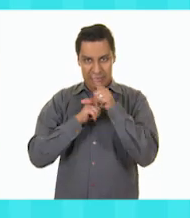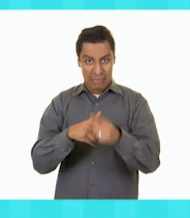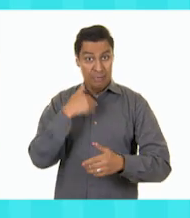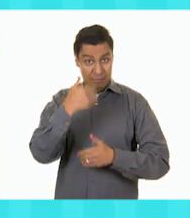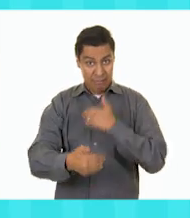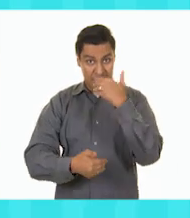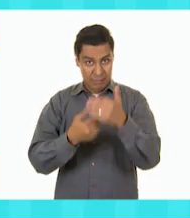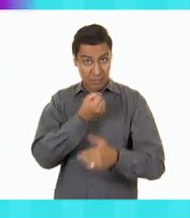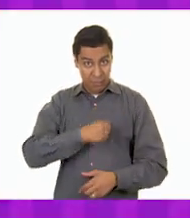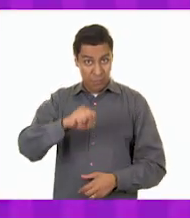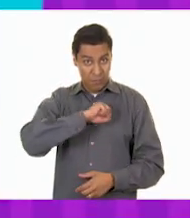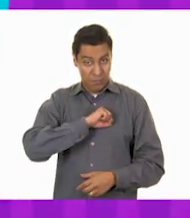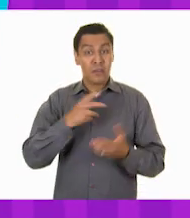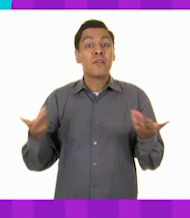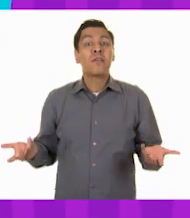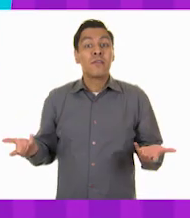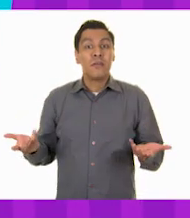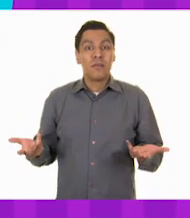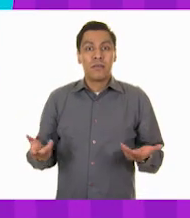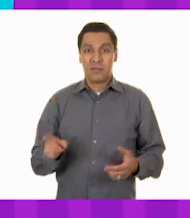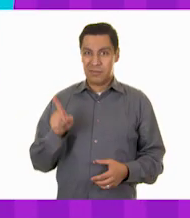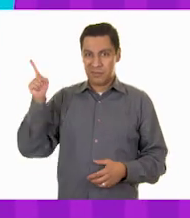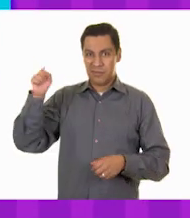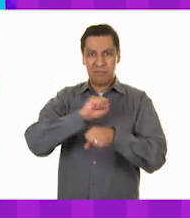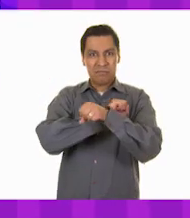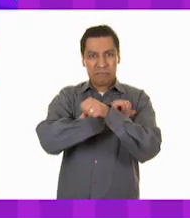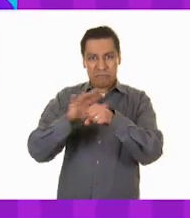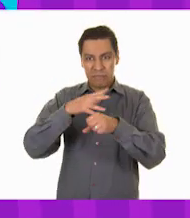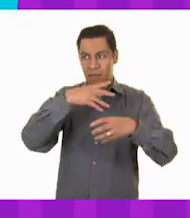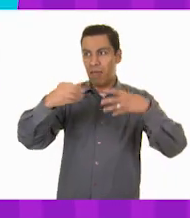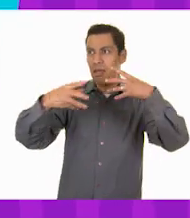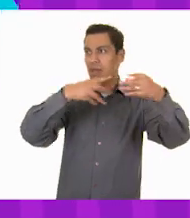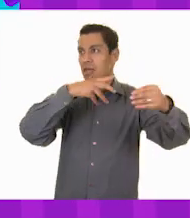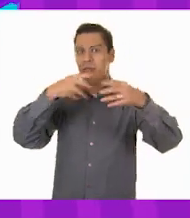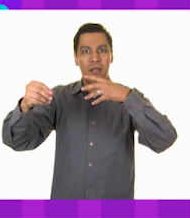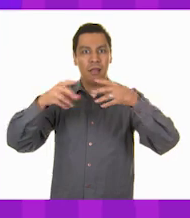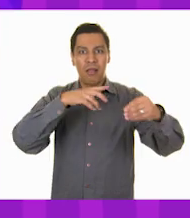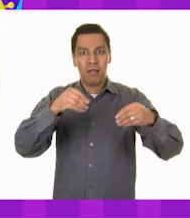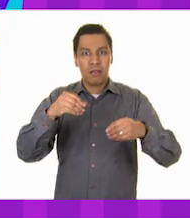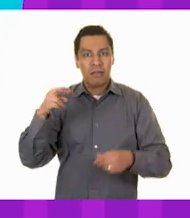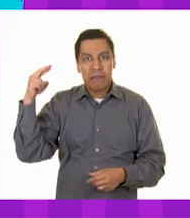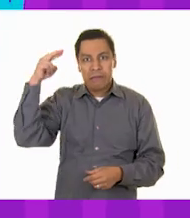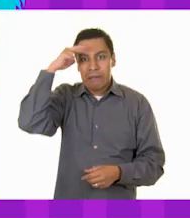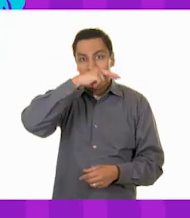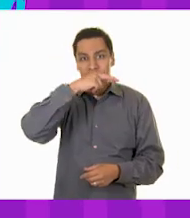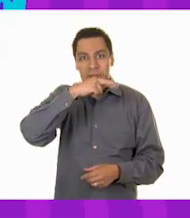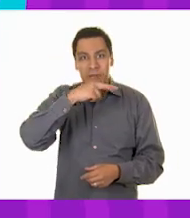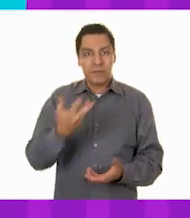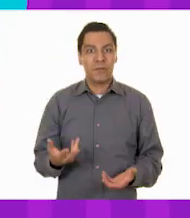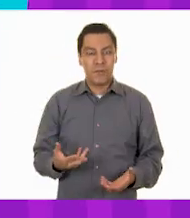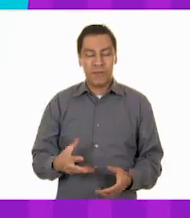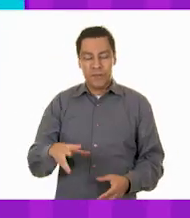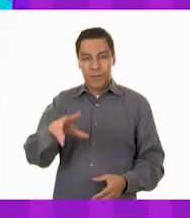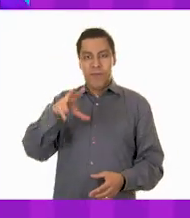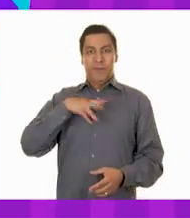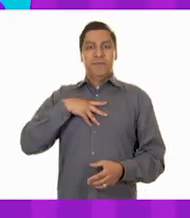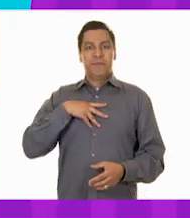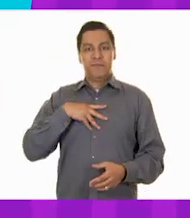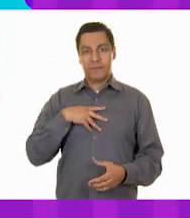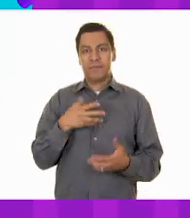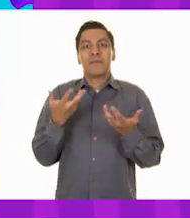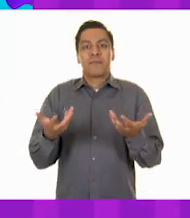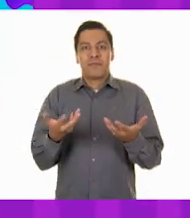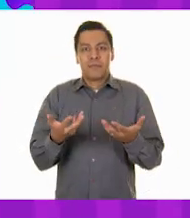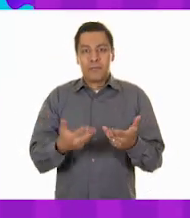adelante como todos sabemos lakovic 19 es una enfermedad que se contagia muy fácilmente entre las personas por eso hay que